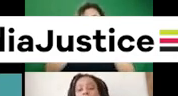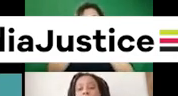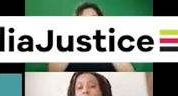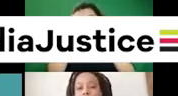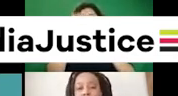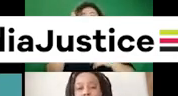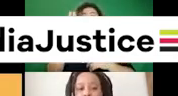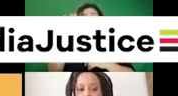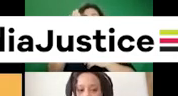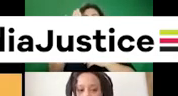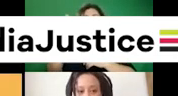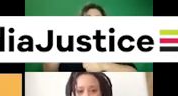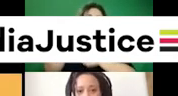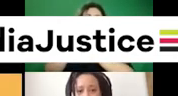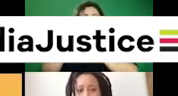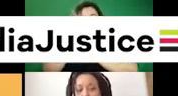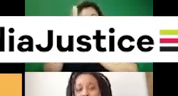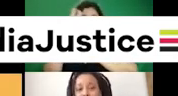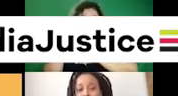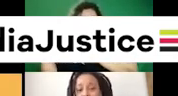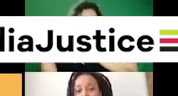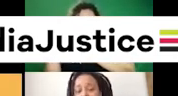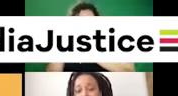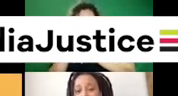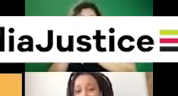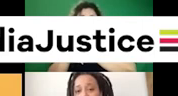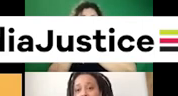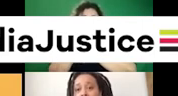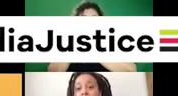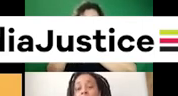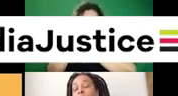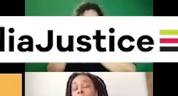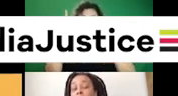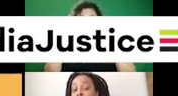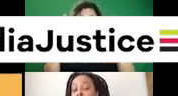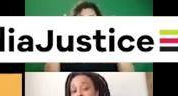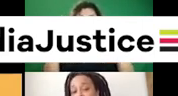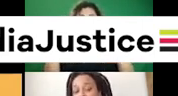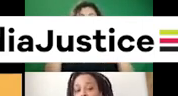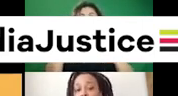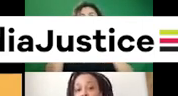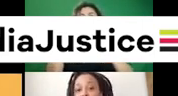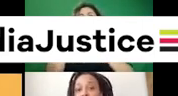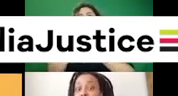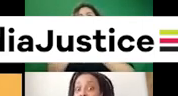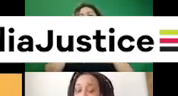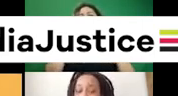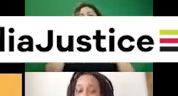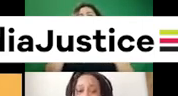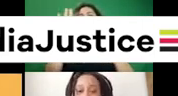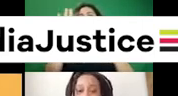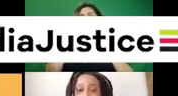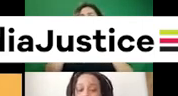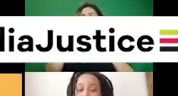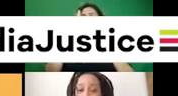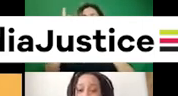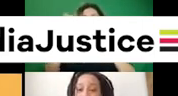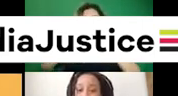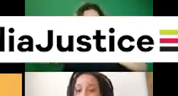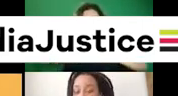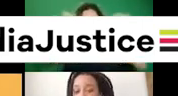la desinformación visual que el fbi estaba publicando ese es